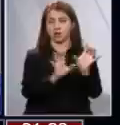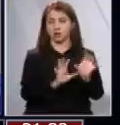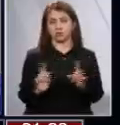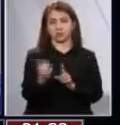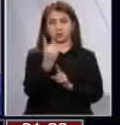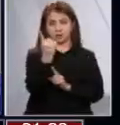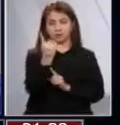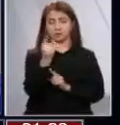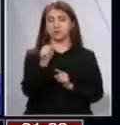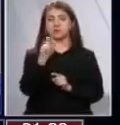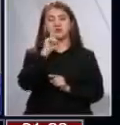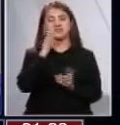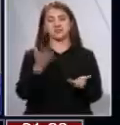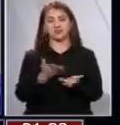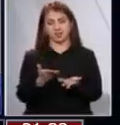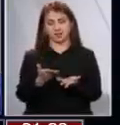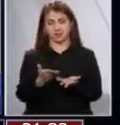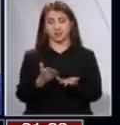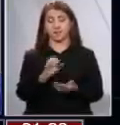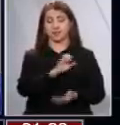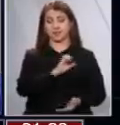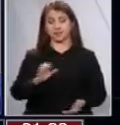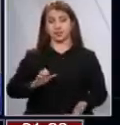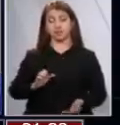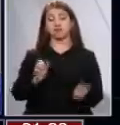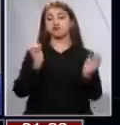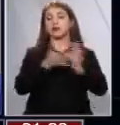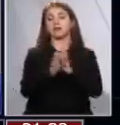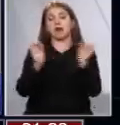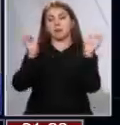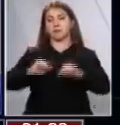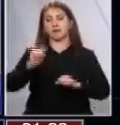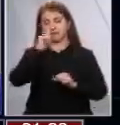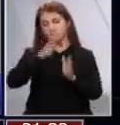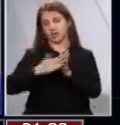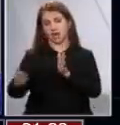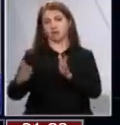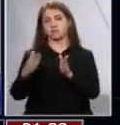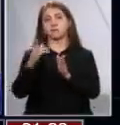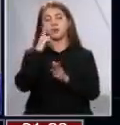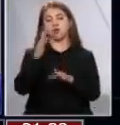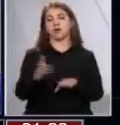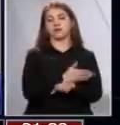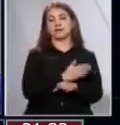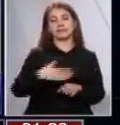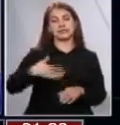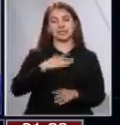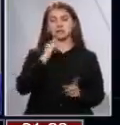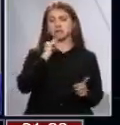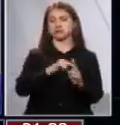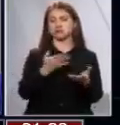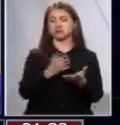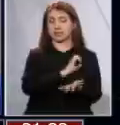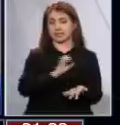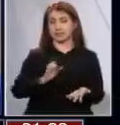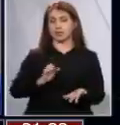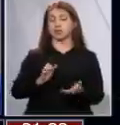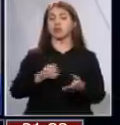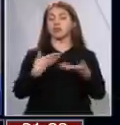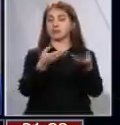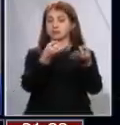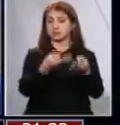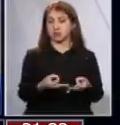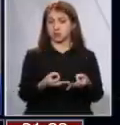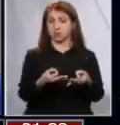primero, esto quiere decir que el Estado, si es que se aprueba el proyecto al final, pero el proyecto pretende que el Estado le